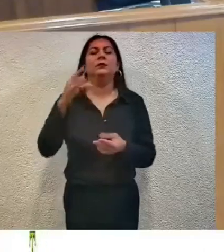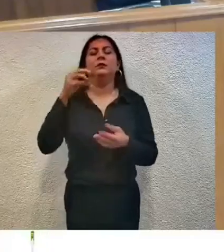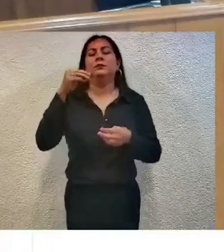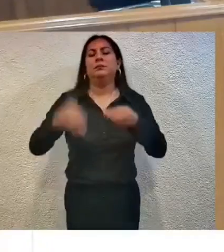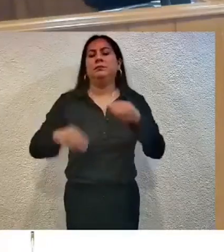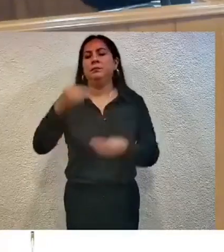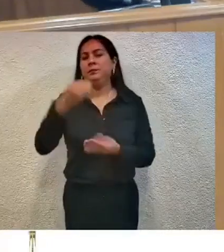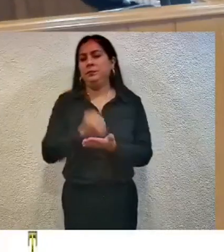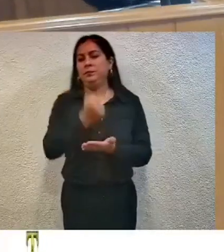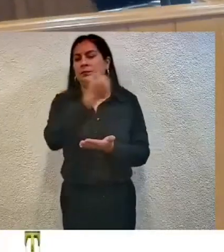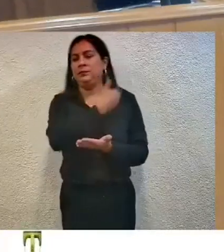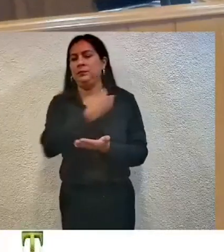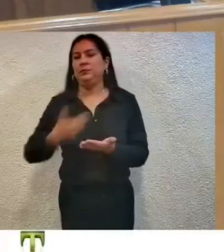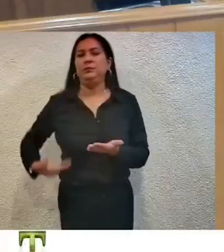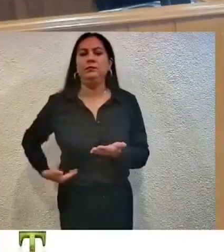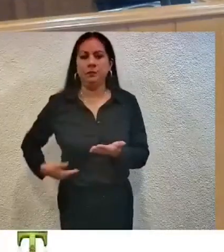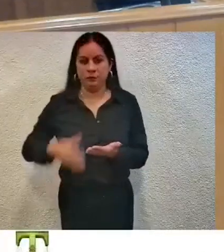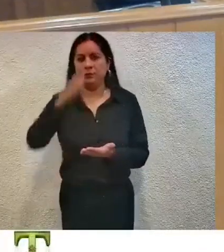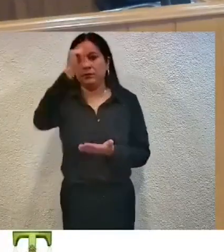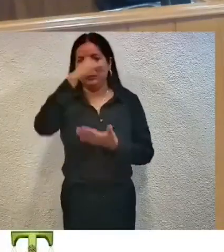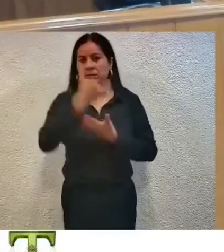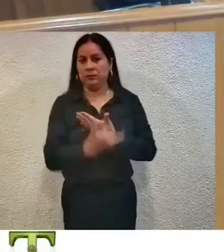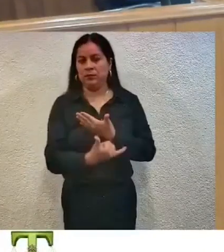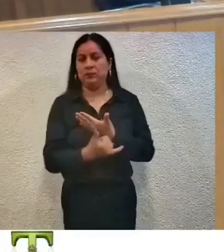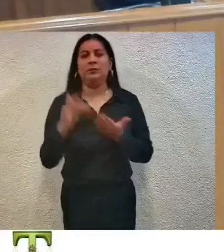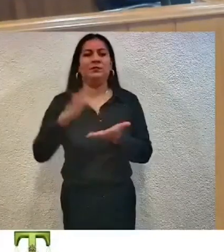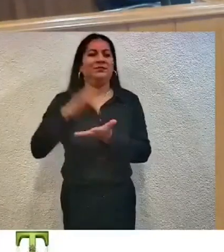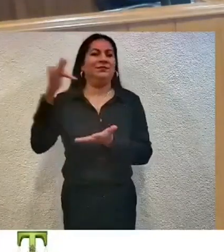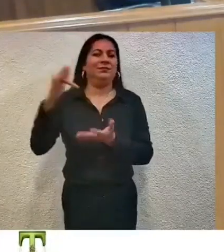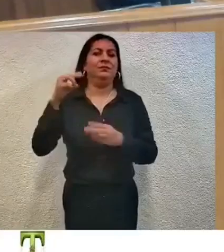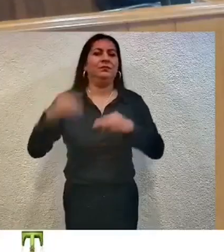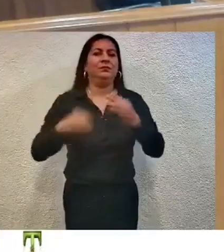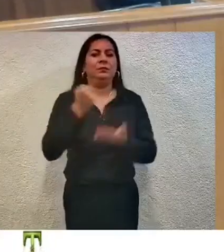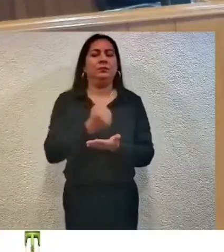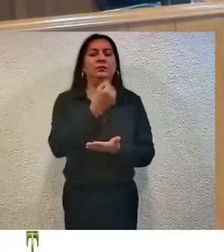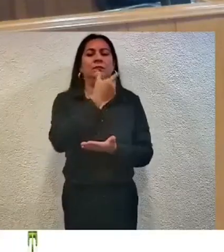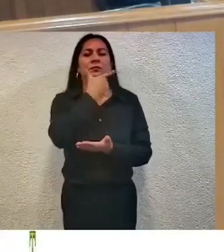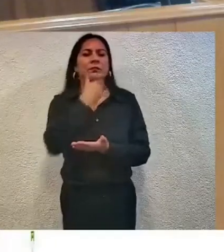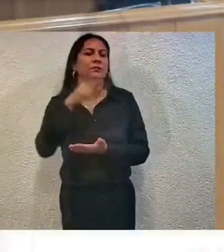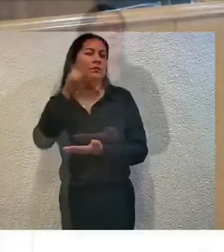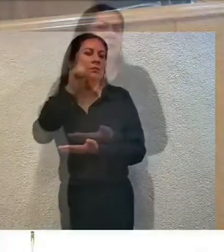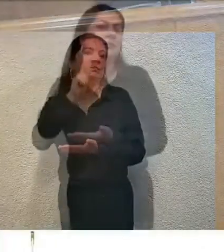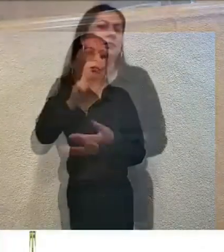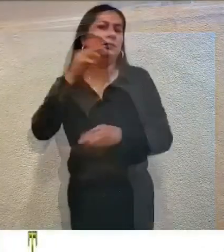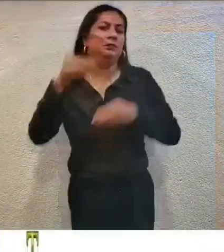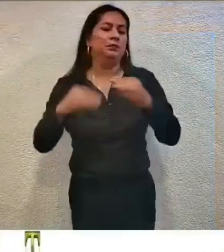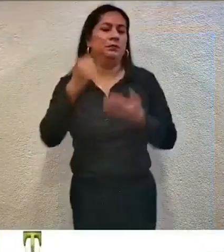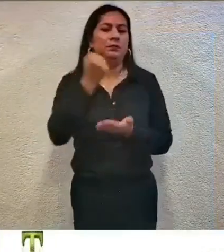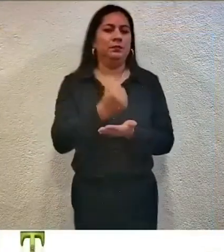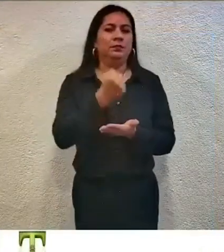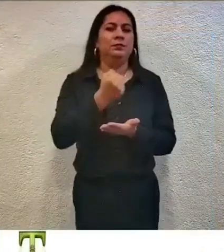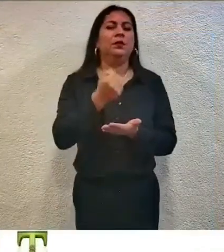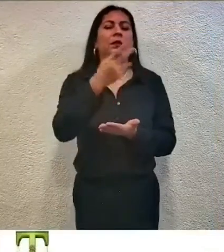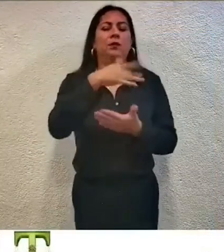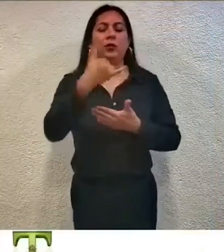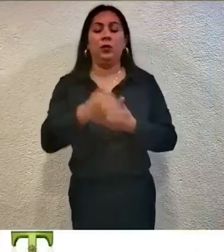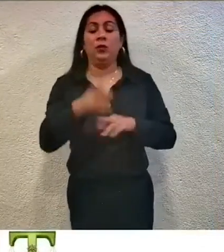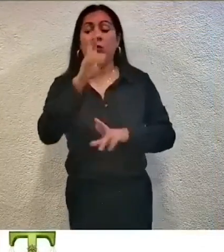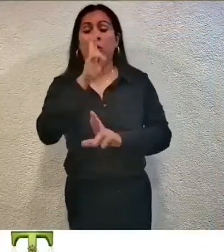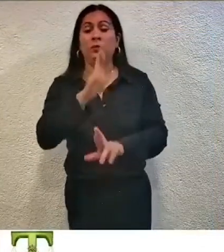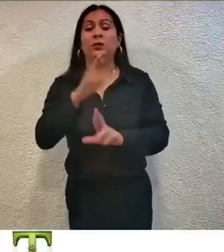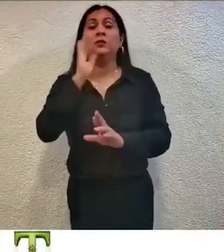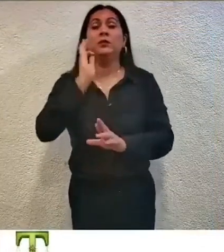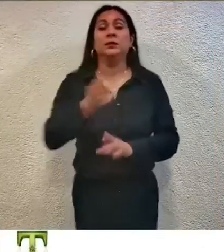mi proyecto. Gracias, magistrada. Magistrada Evelyn Rodríguez Chinol. A favor del proyecto. Gracias, magistrada. Magistrada presidenta,